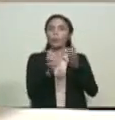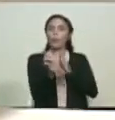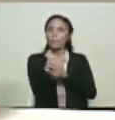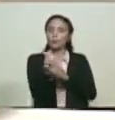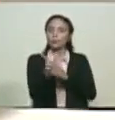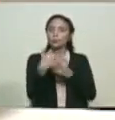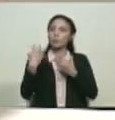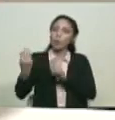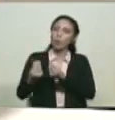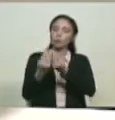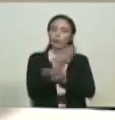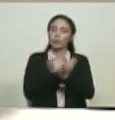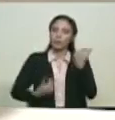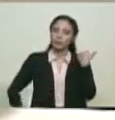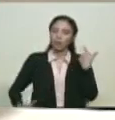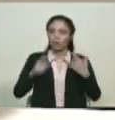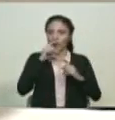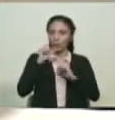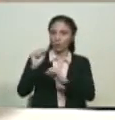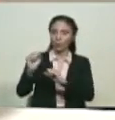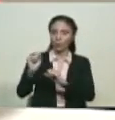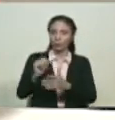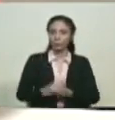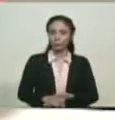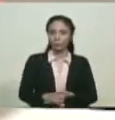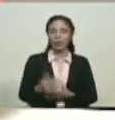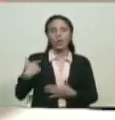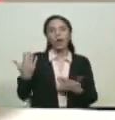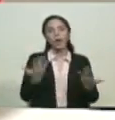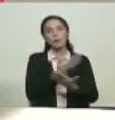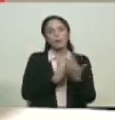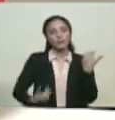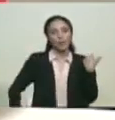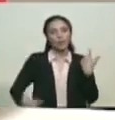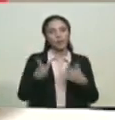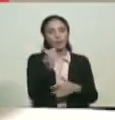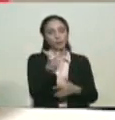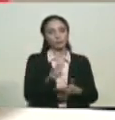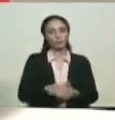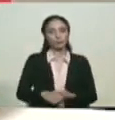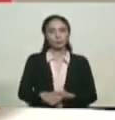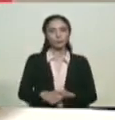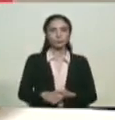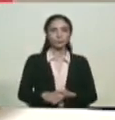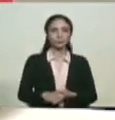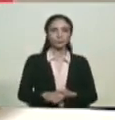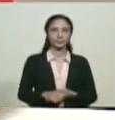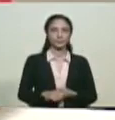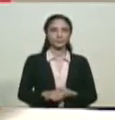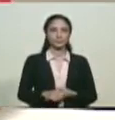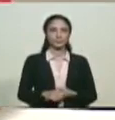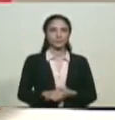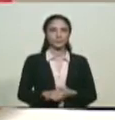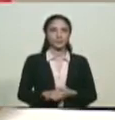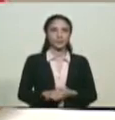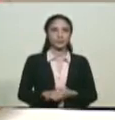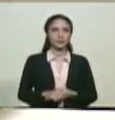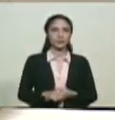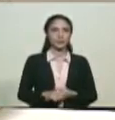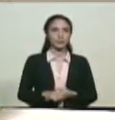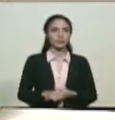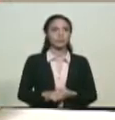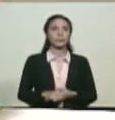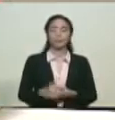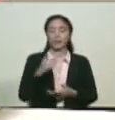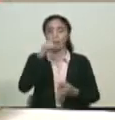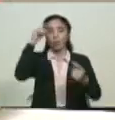maduro un presidente de nuestro partido el partido socialista unido de venezuela funcionó la